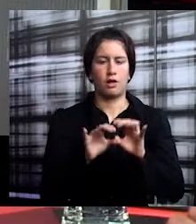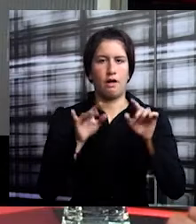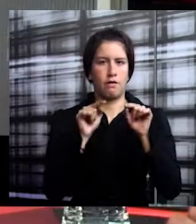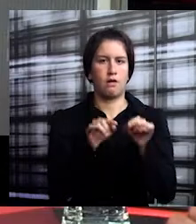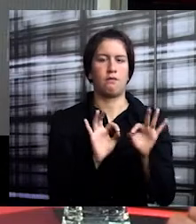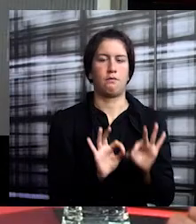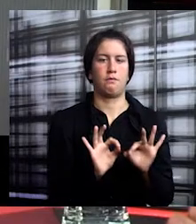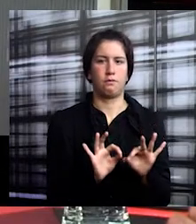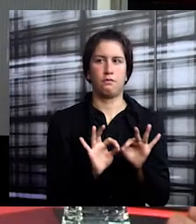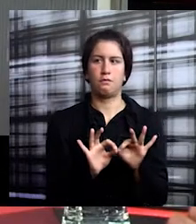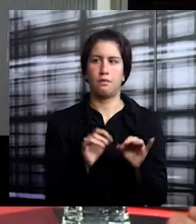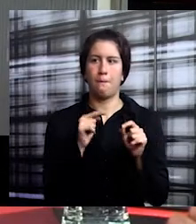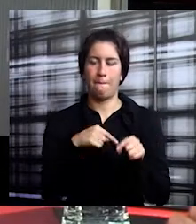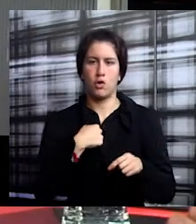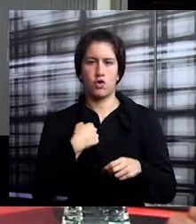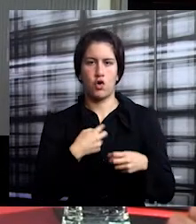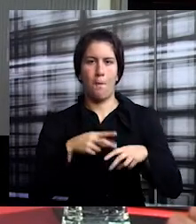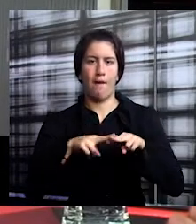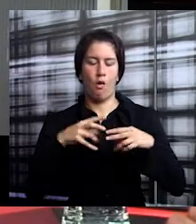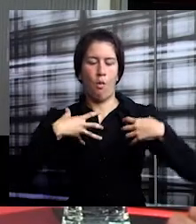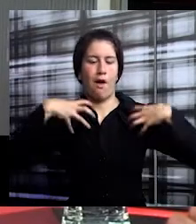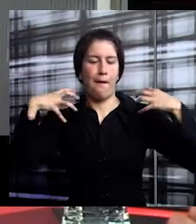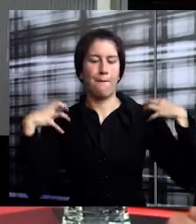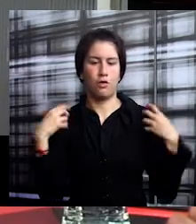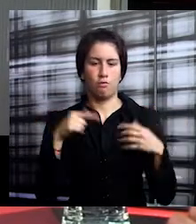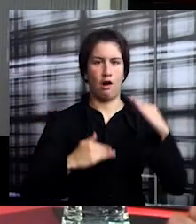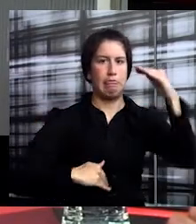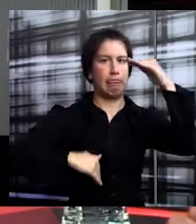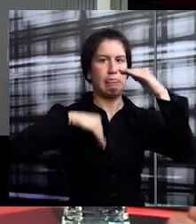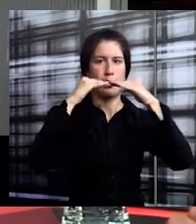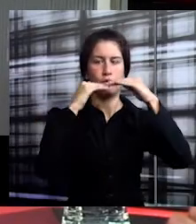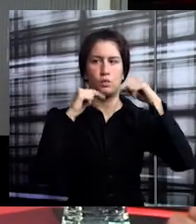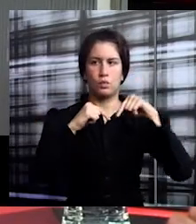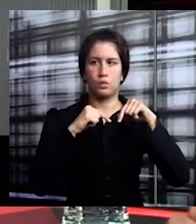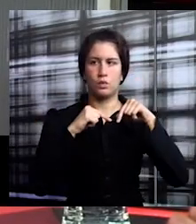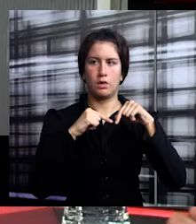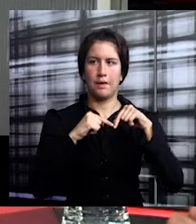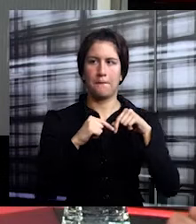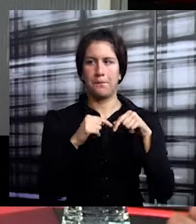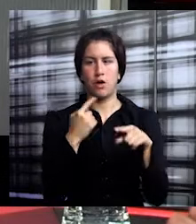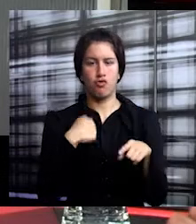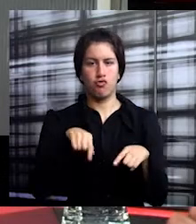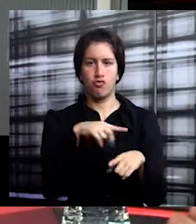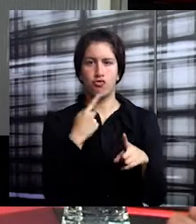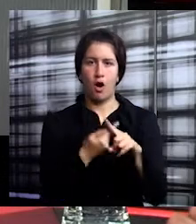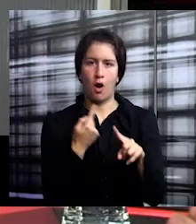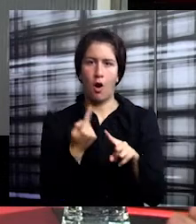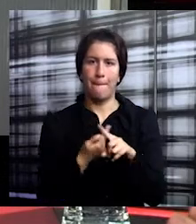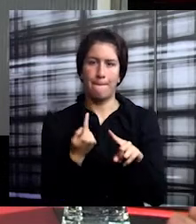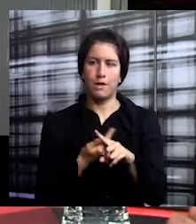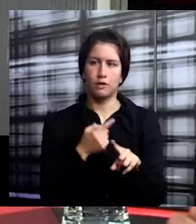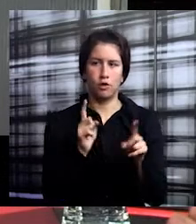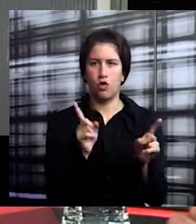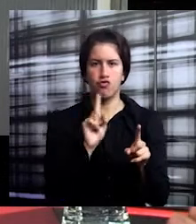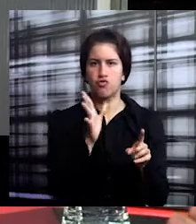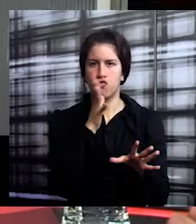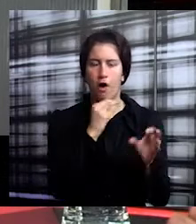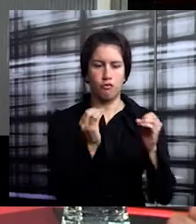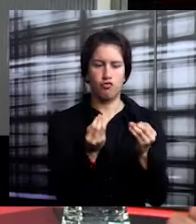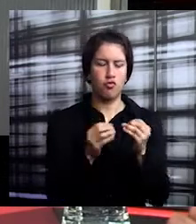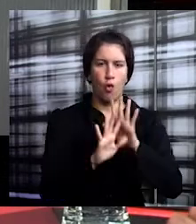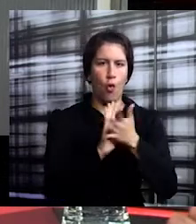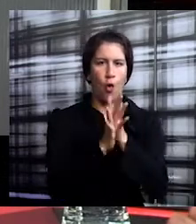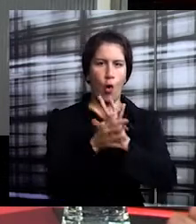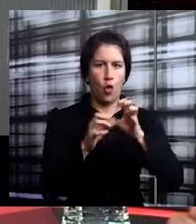responsable de esto. Hasta estas alturas, al día de hoy que nosotros estamos conversando, no está del todo claro, y más aún creo que se ha vuelto a